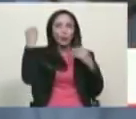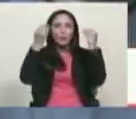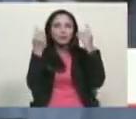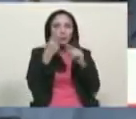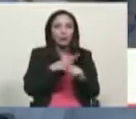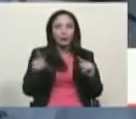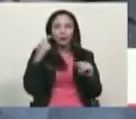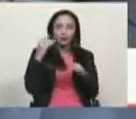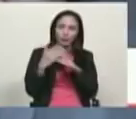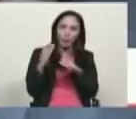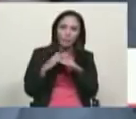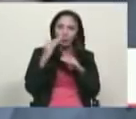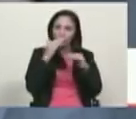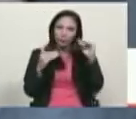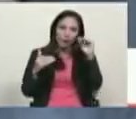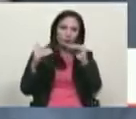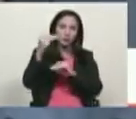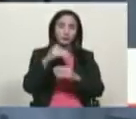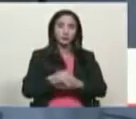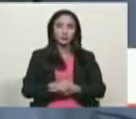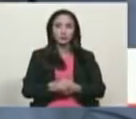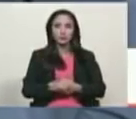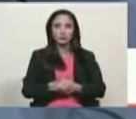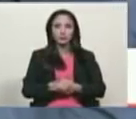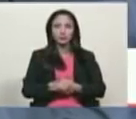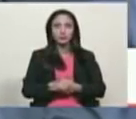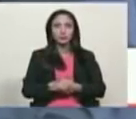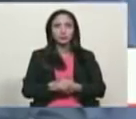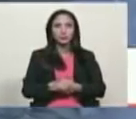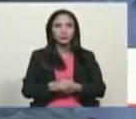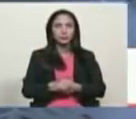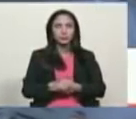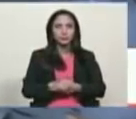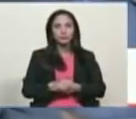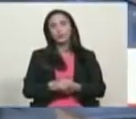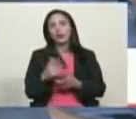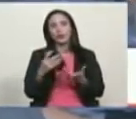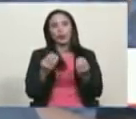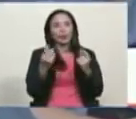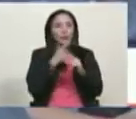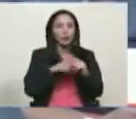pasando por encima de cualquier diferencia ideológica, política, religiosa, cultural.